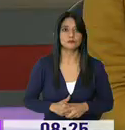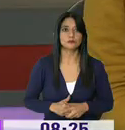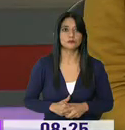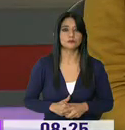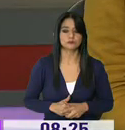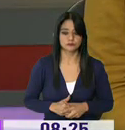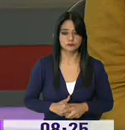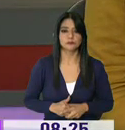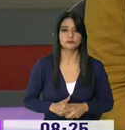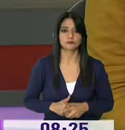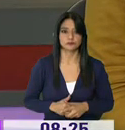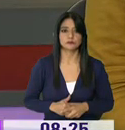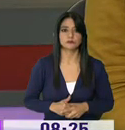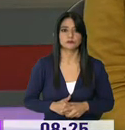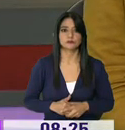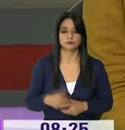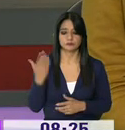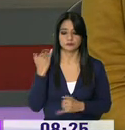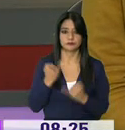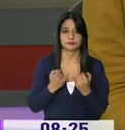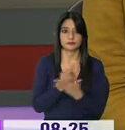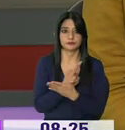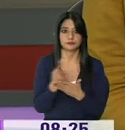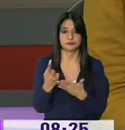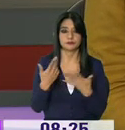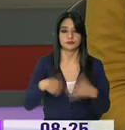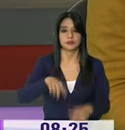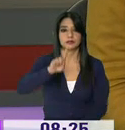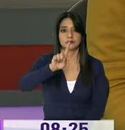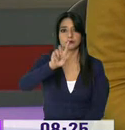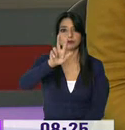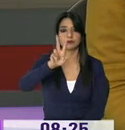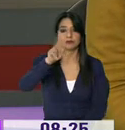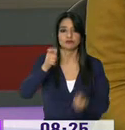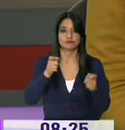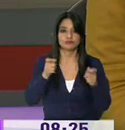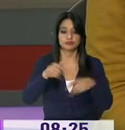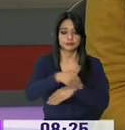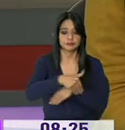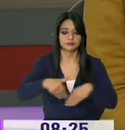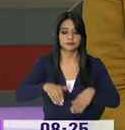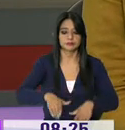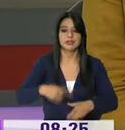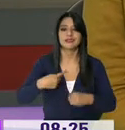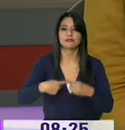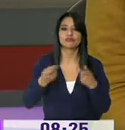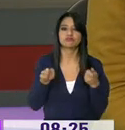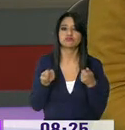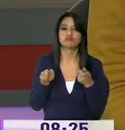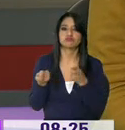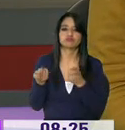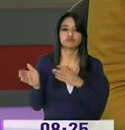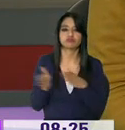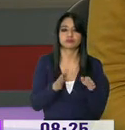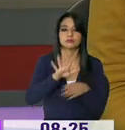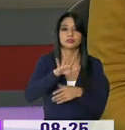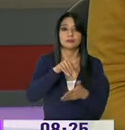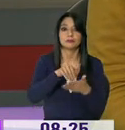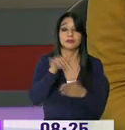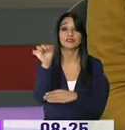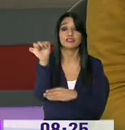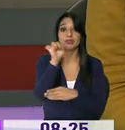de. Y este fin de semana se realizaron 132 operativos en las vías del Distrito Metropolitano de Quito y más de 5.000 vehículos